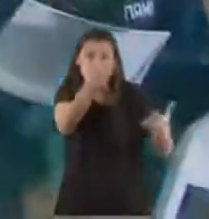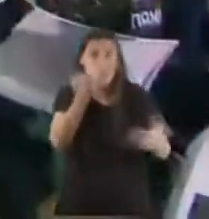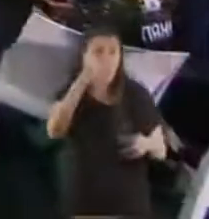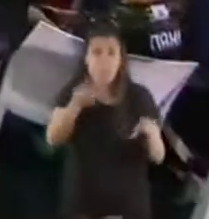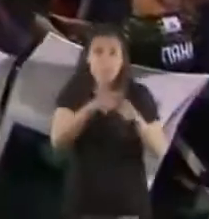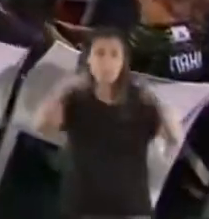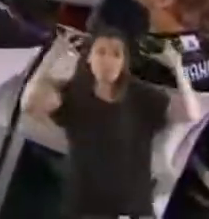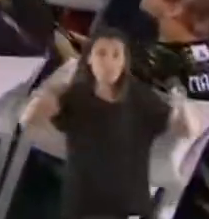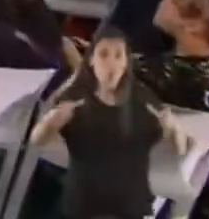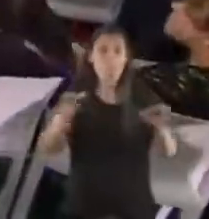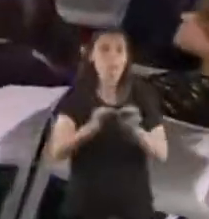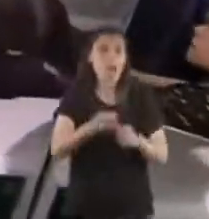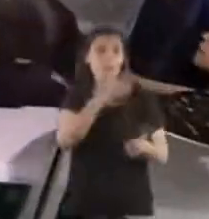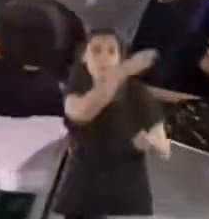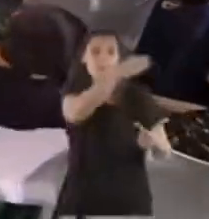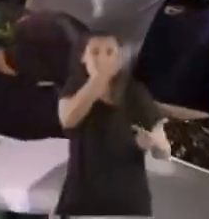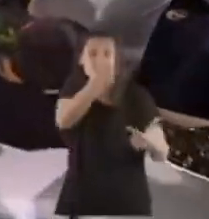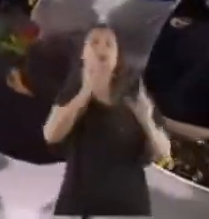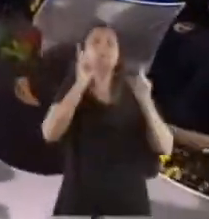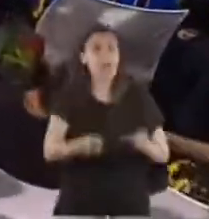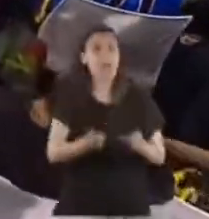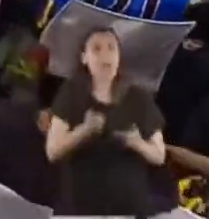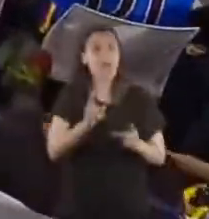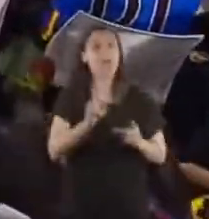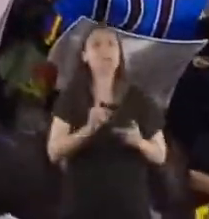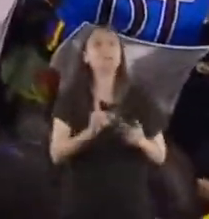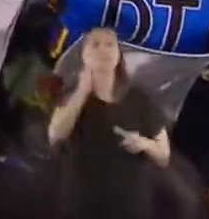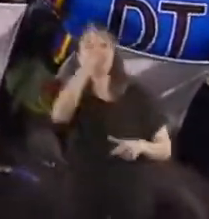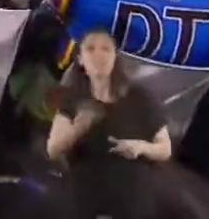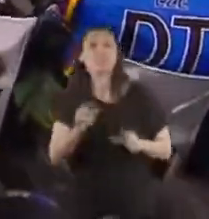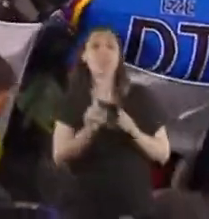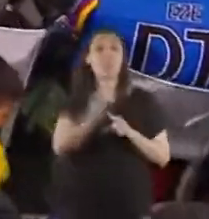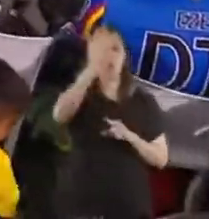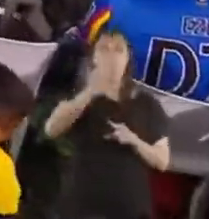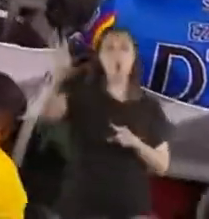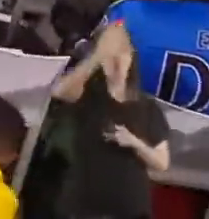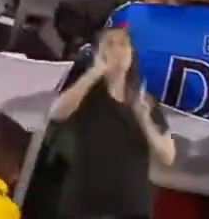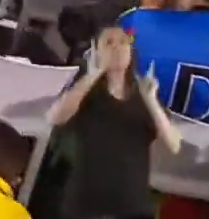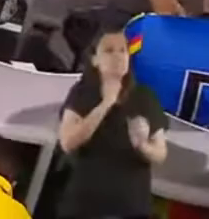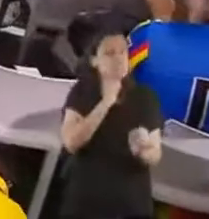Malvinas y del norte de la provincia de Buenos Aires.